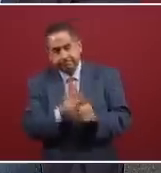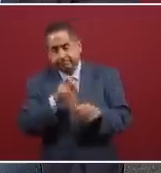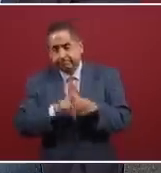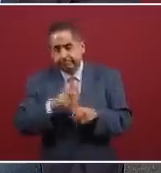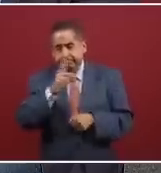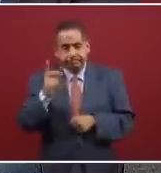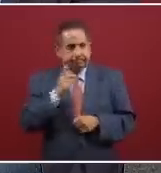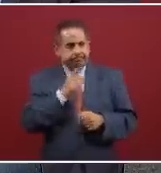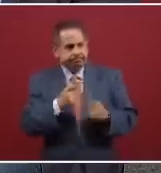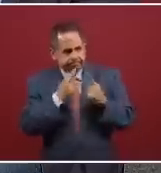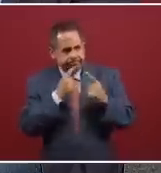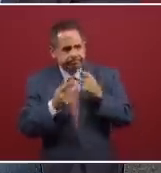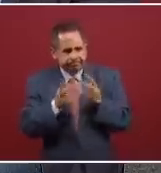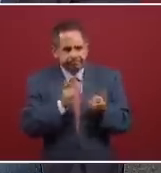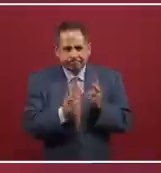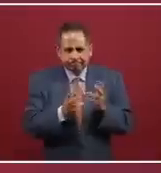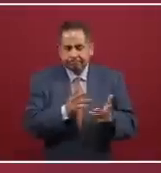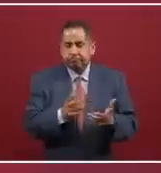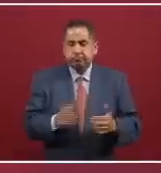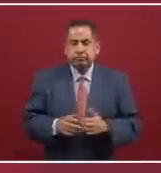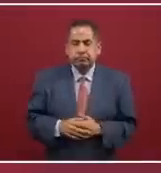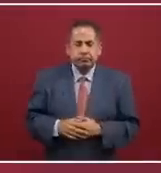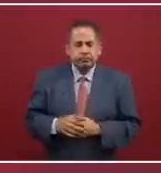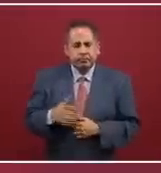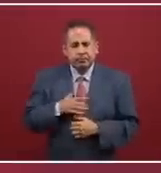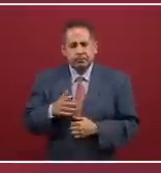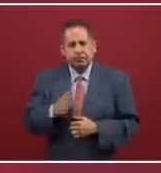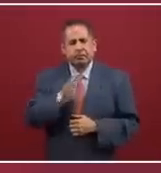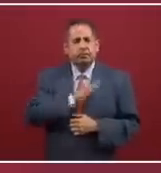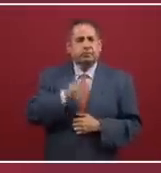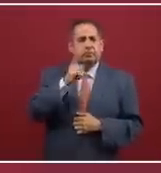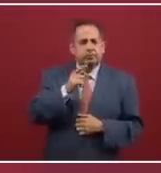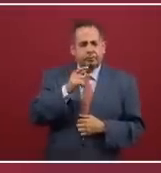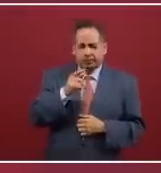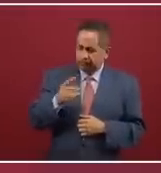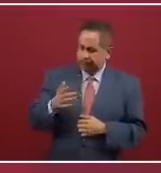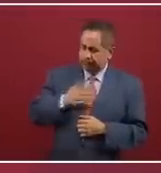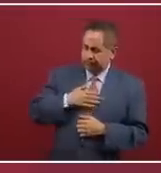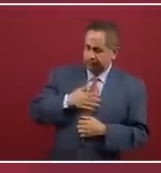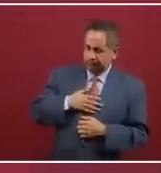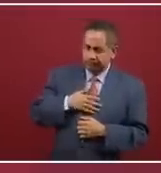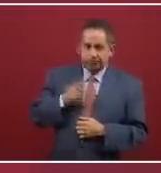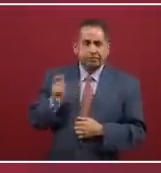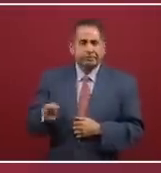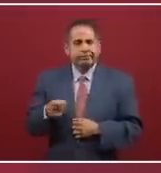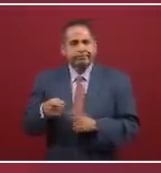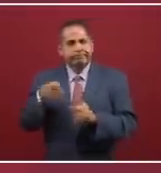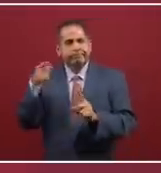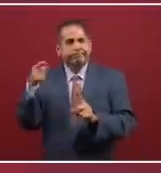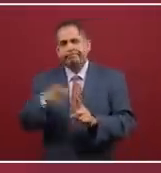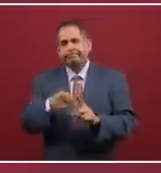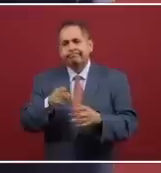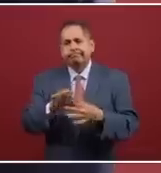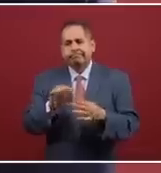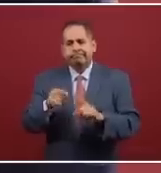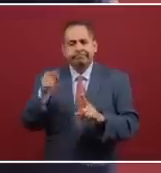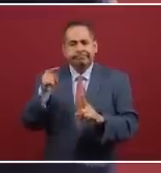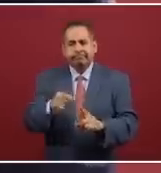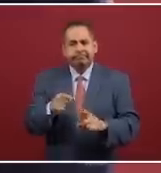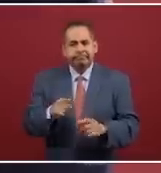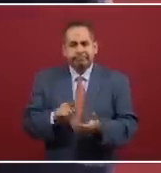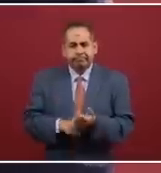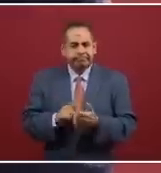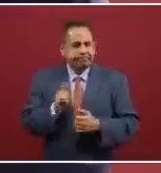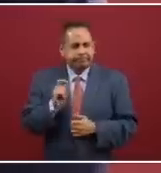de negociación entonces me llamó la atención algo que me informó el punto sobre